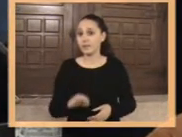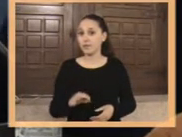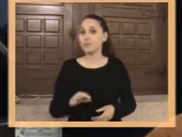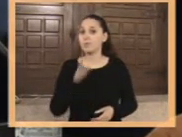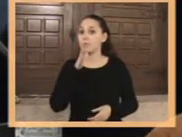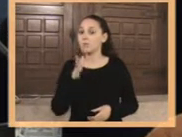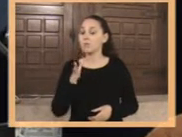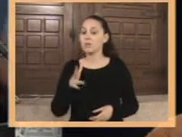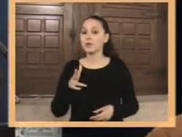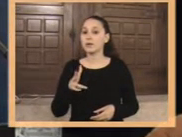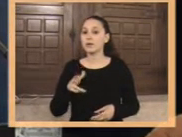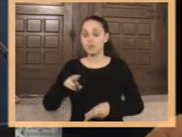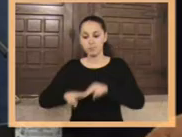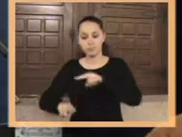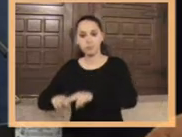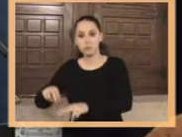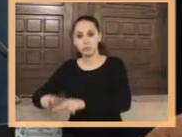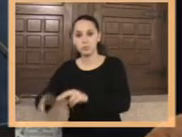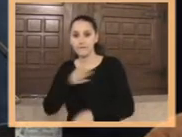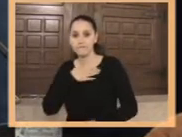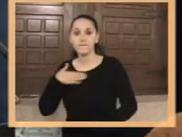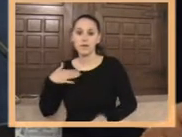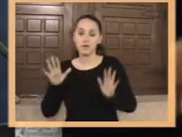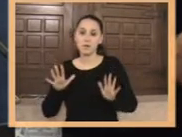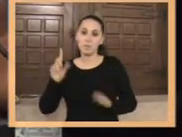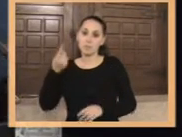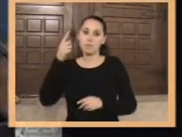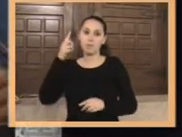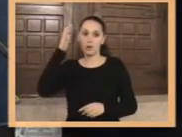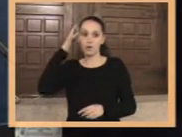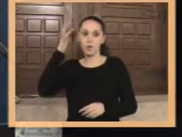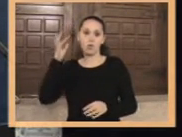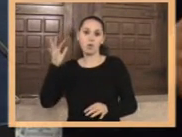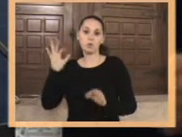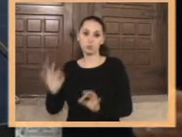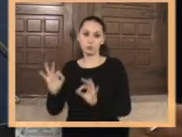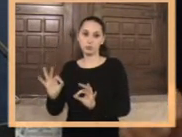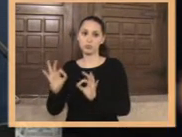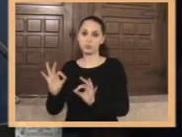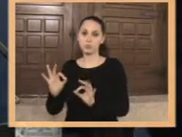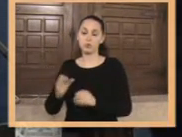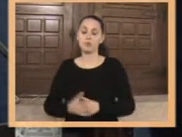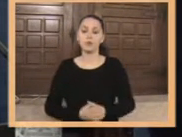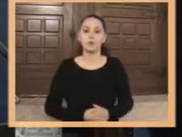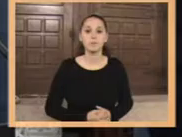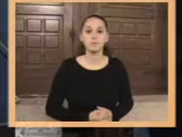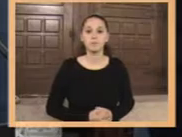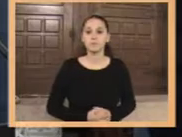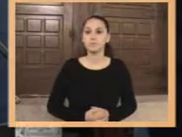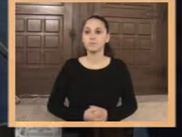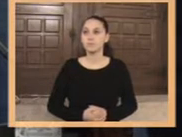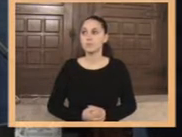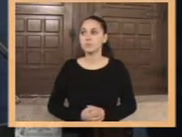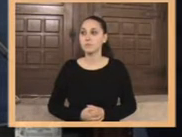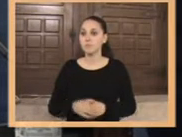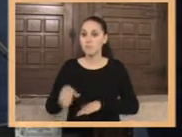dinero muy importante, pero lo primero es la seguridad, así que intentaremos por todos los medios paliar esa falta de seguridad de esa zona. En